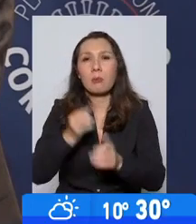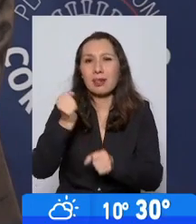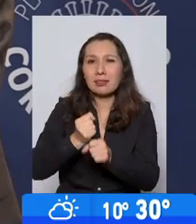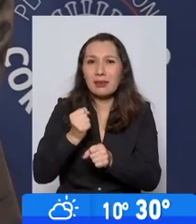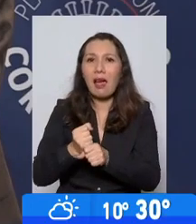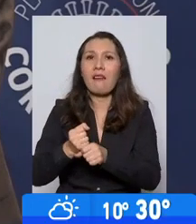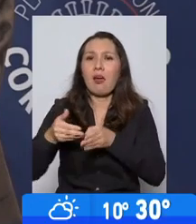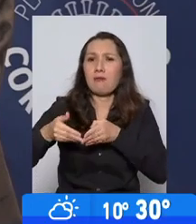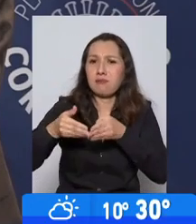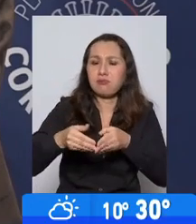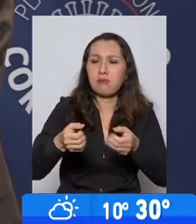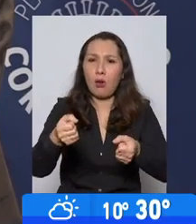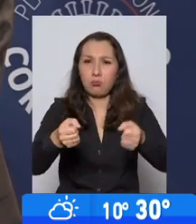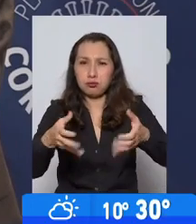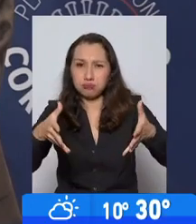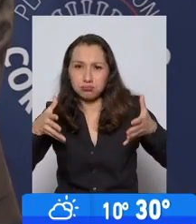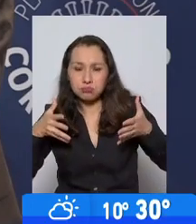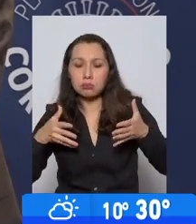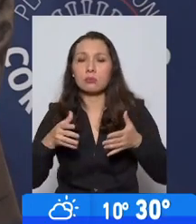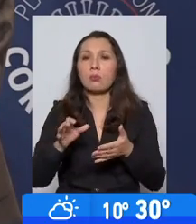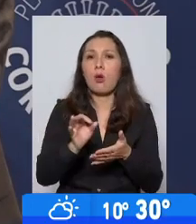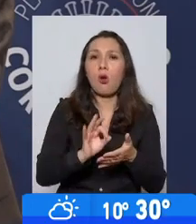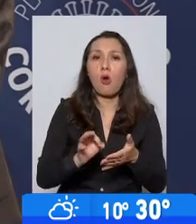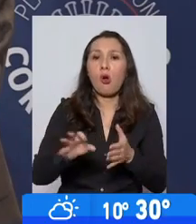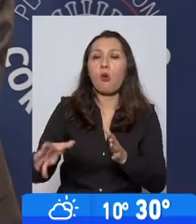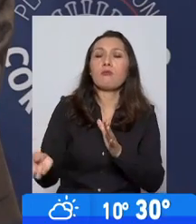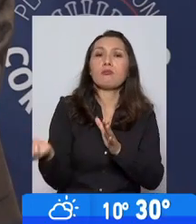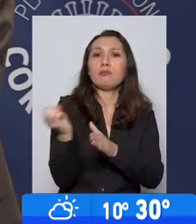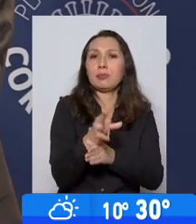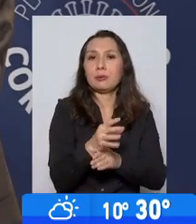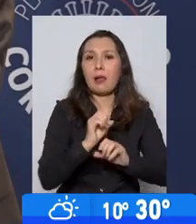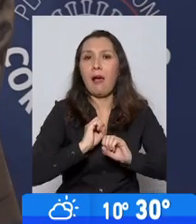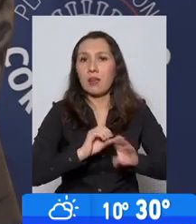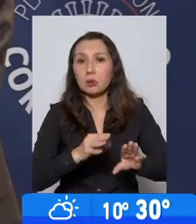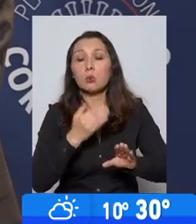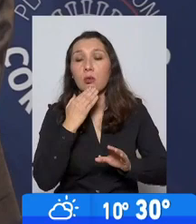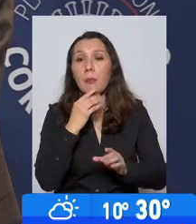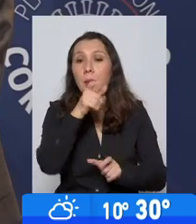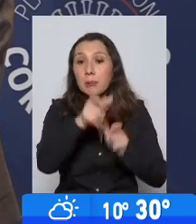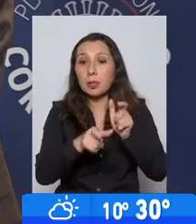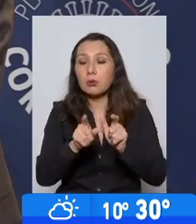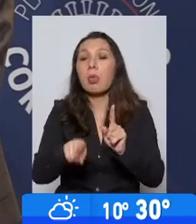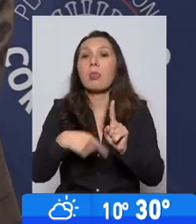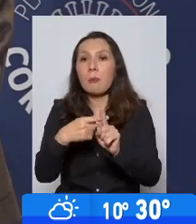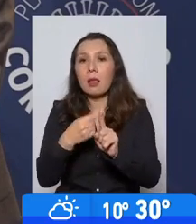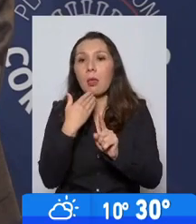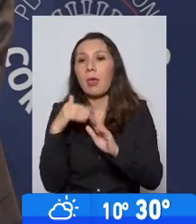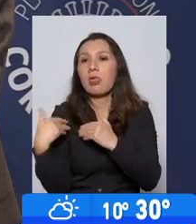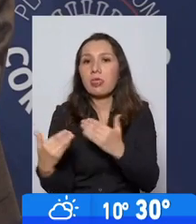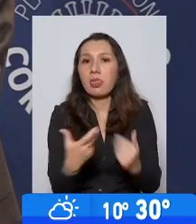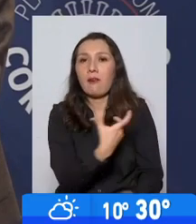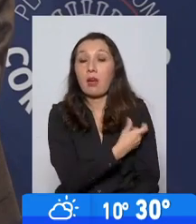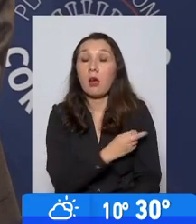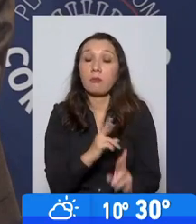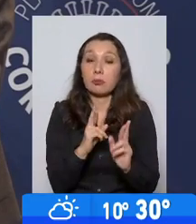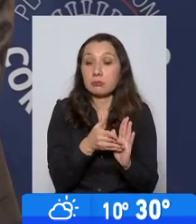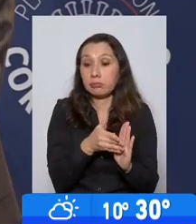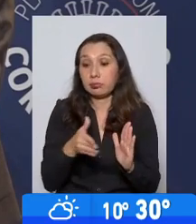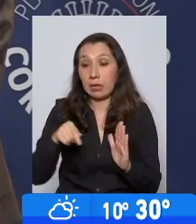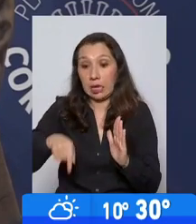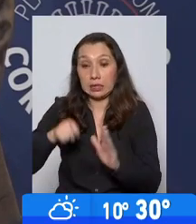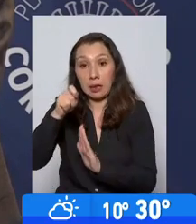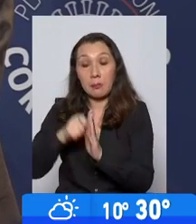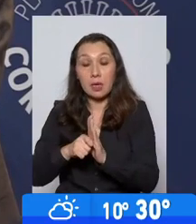son transportistas, recolectores, y es así como hemos evolucionando y esperamos logramos durante este